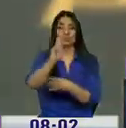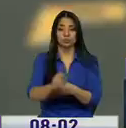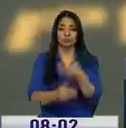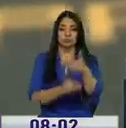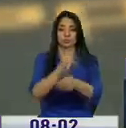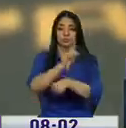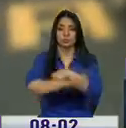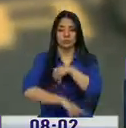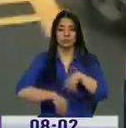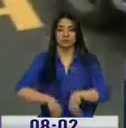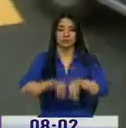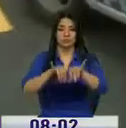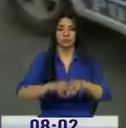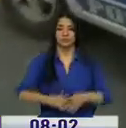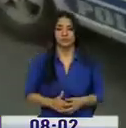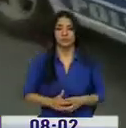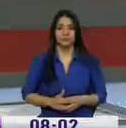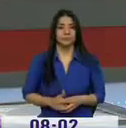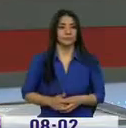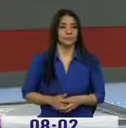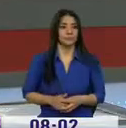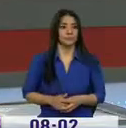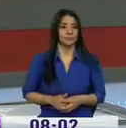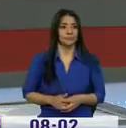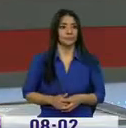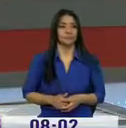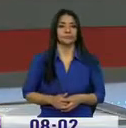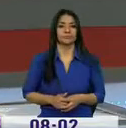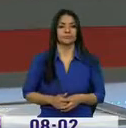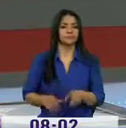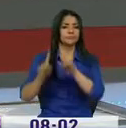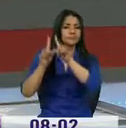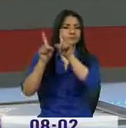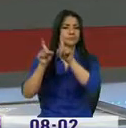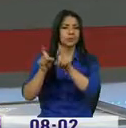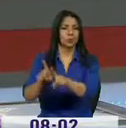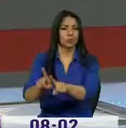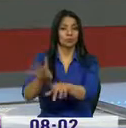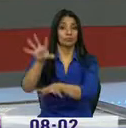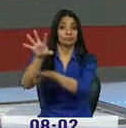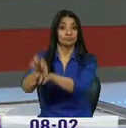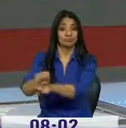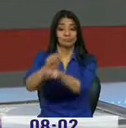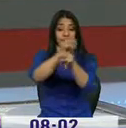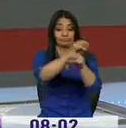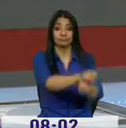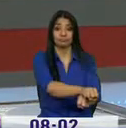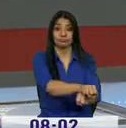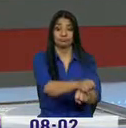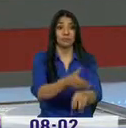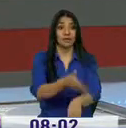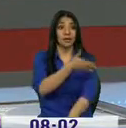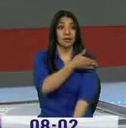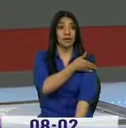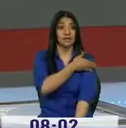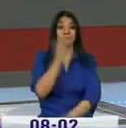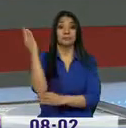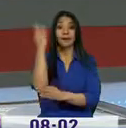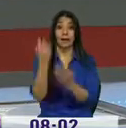correspondiente. Informó Javier Rosero. La pregunta del millón, ¿ya capturaron a los sinvergüenzas que prendieron fuego en